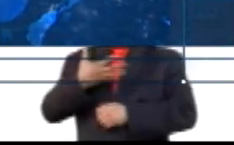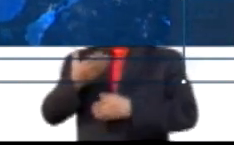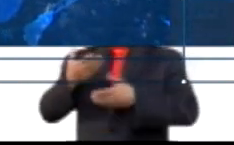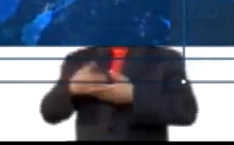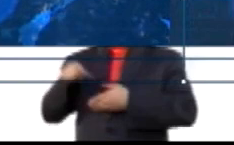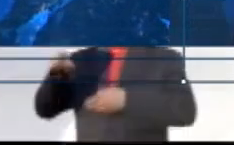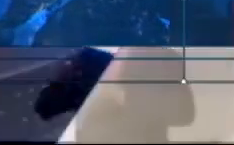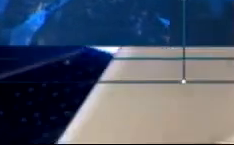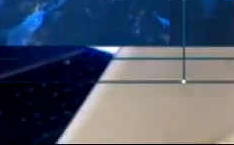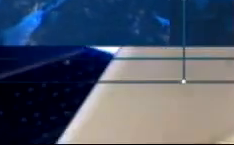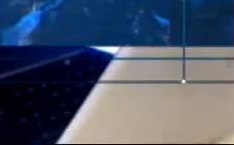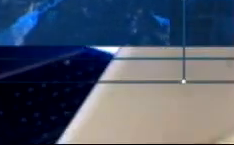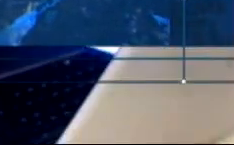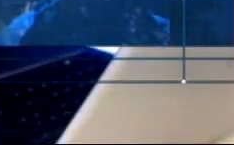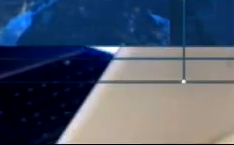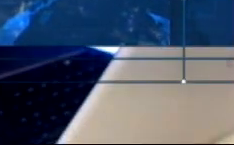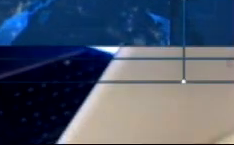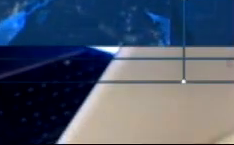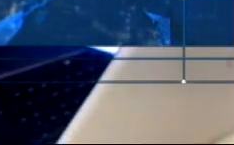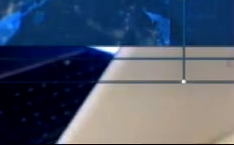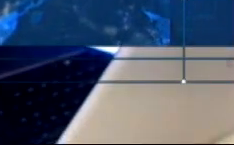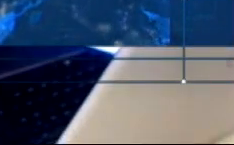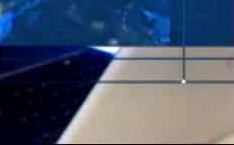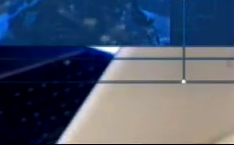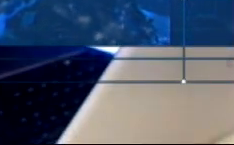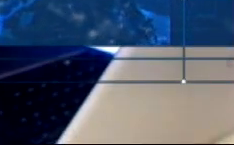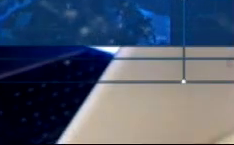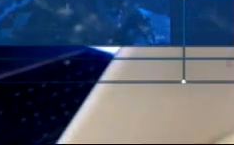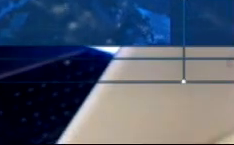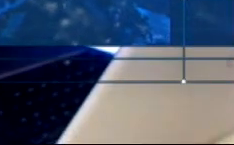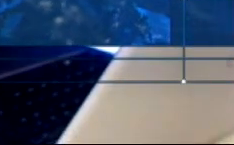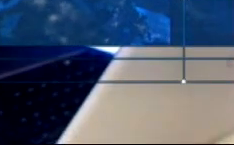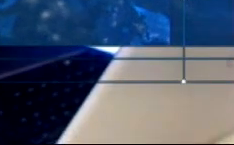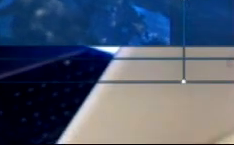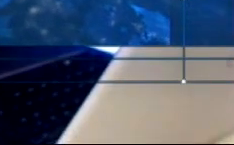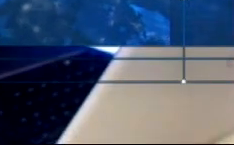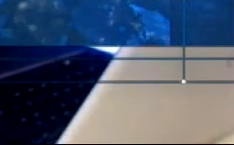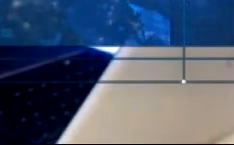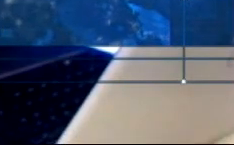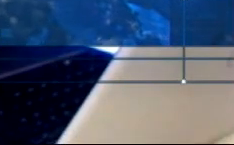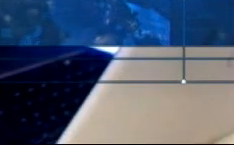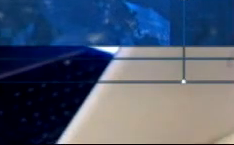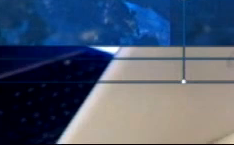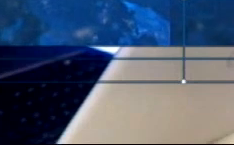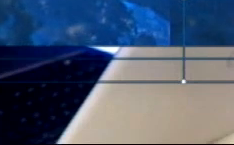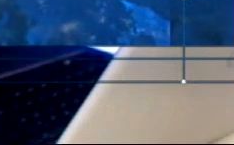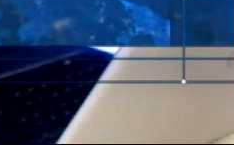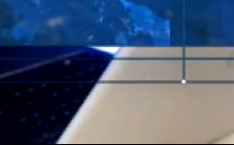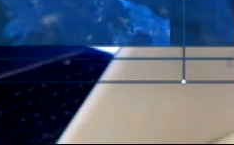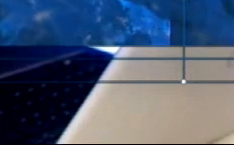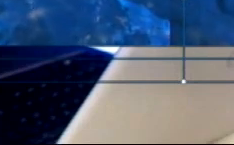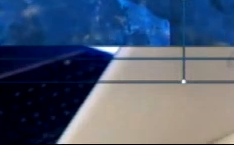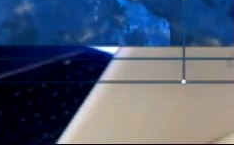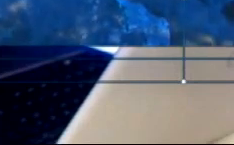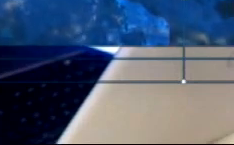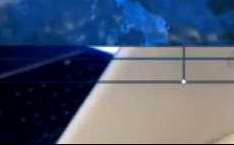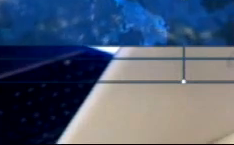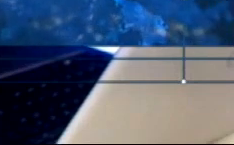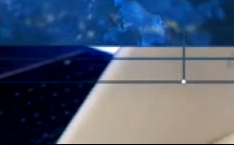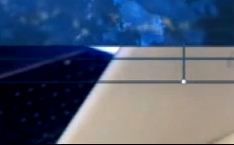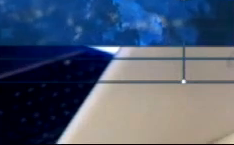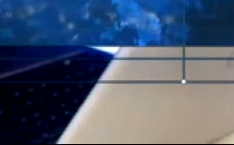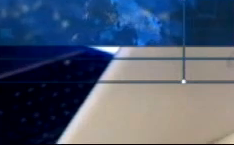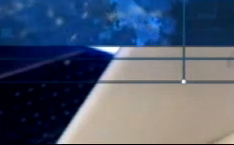Secretario, ¿algo que le quiera usted decir a los habitantes de la Ciudad de México en este primer día hábil en que está puesta en marcha